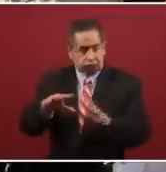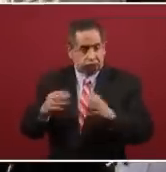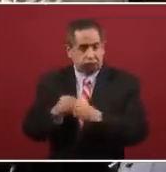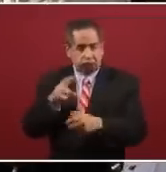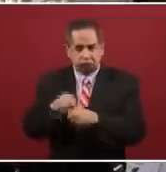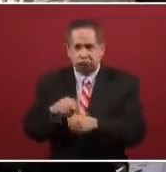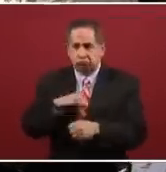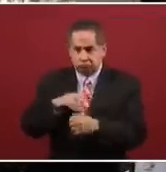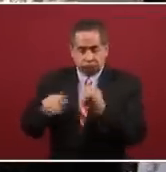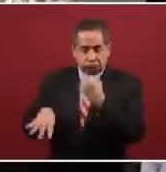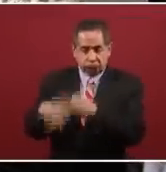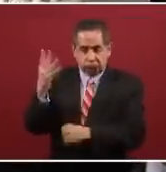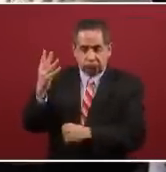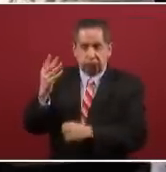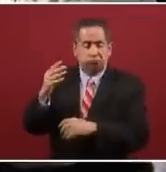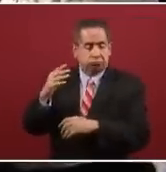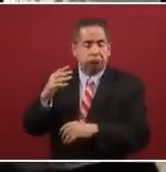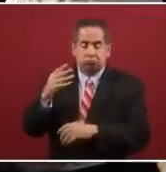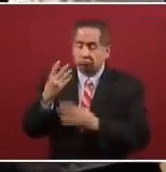hay 14